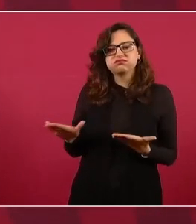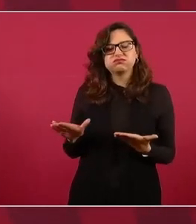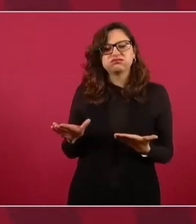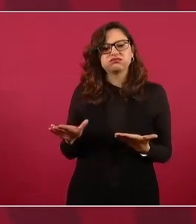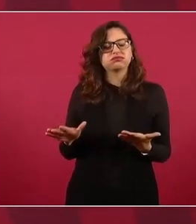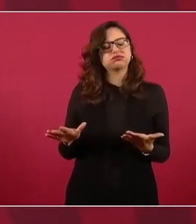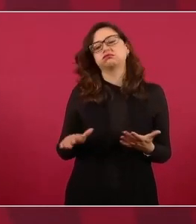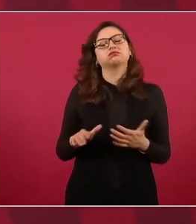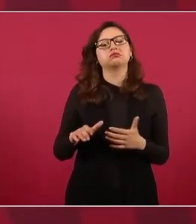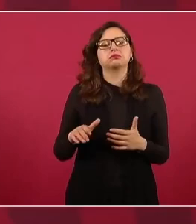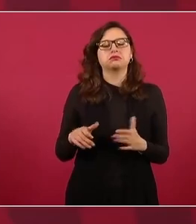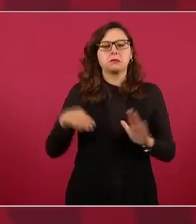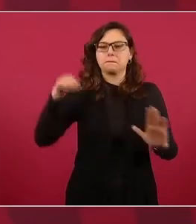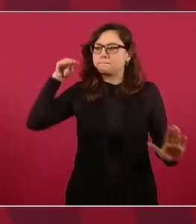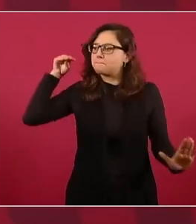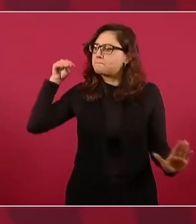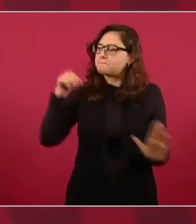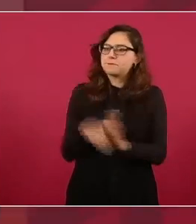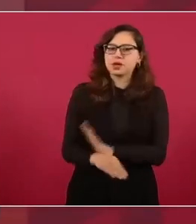acabaron.